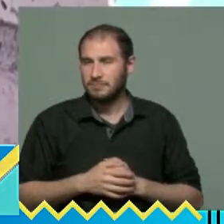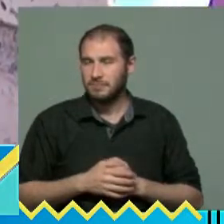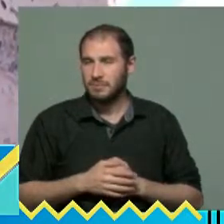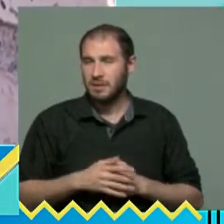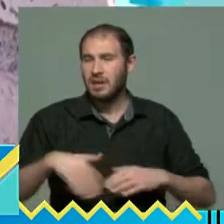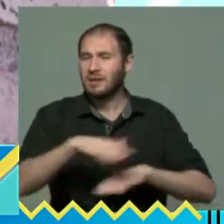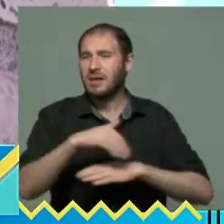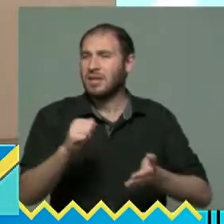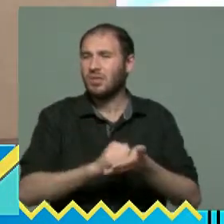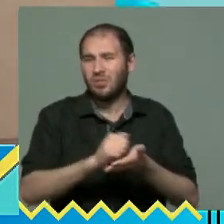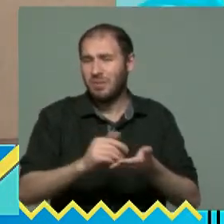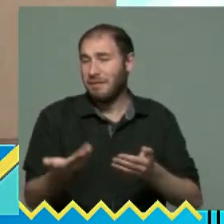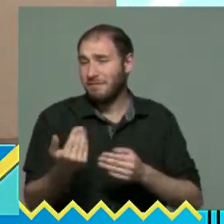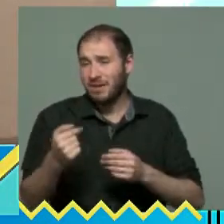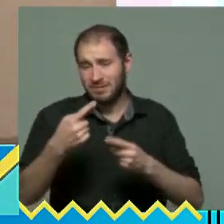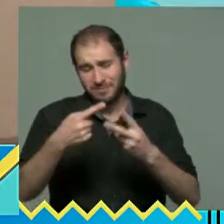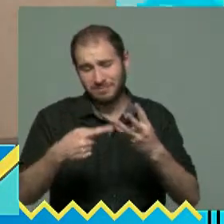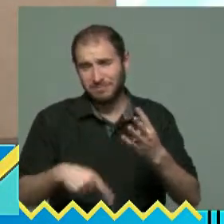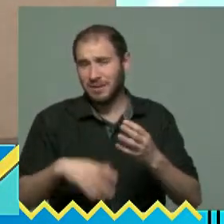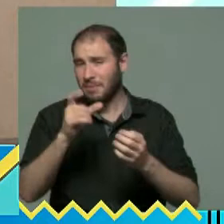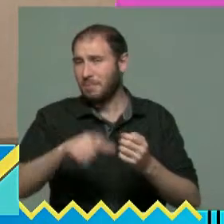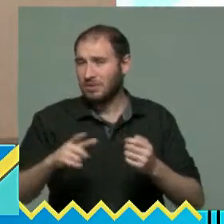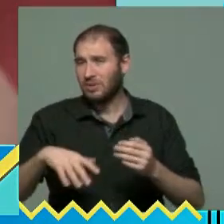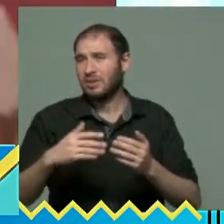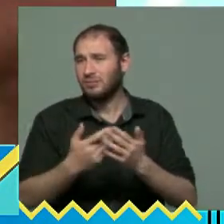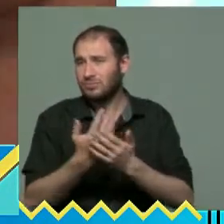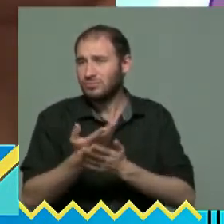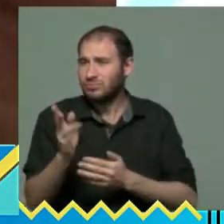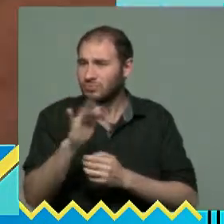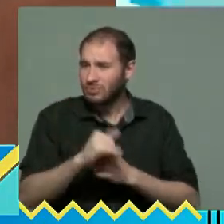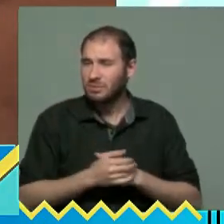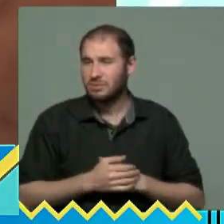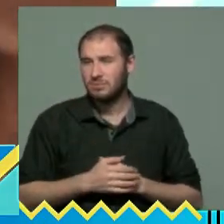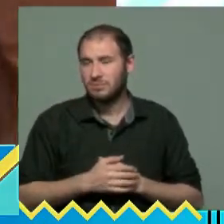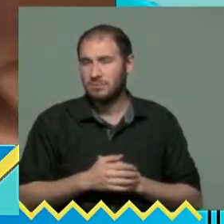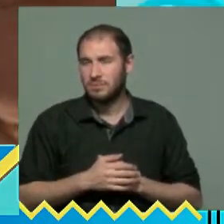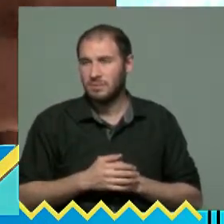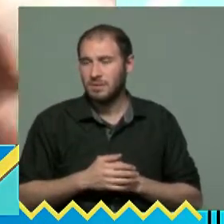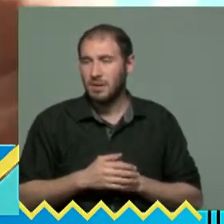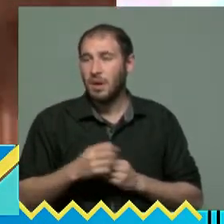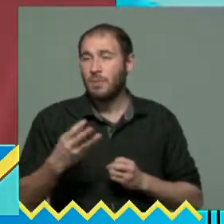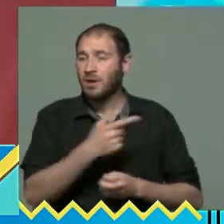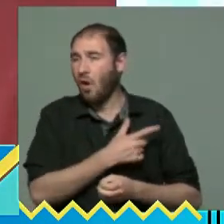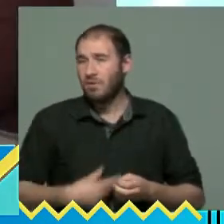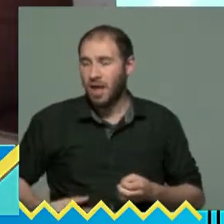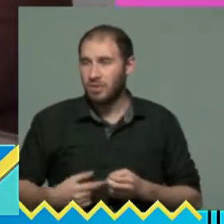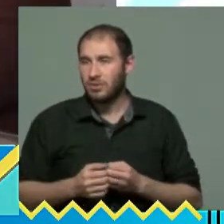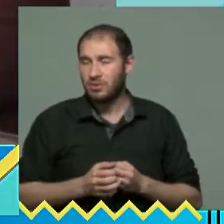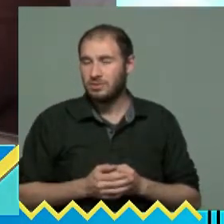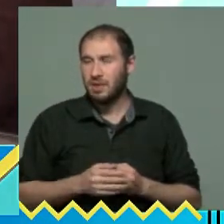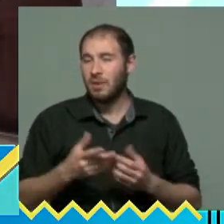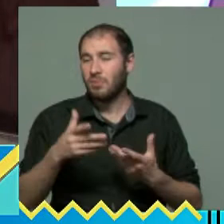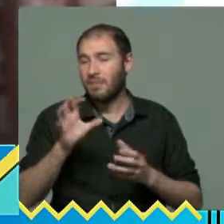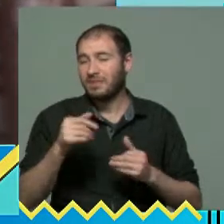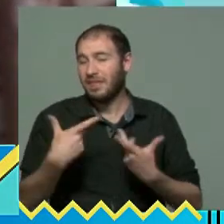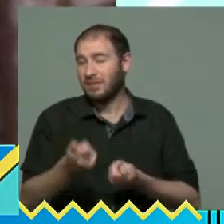las calles asfaltadas, bueno, un montón de cosas que realmente la gente sufre día a día, y por eso, y con gobernadores que nunca defendieron la provincia,